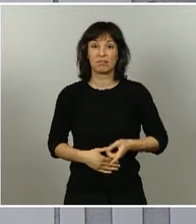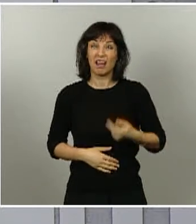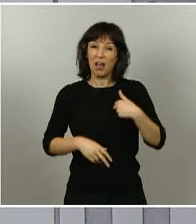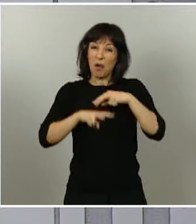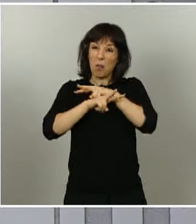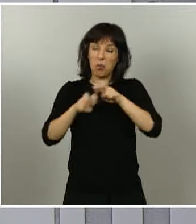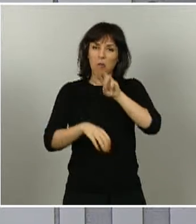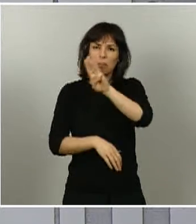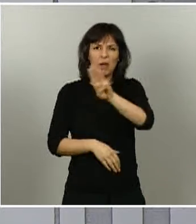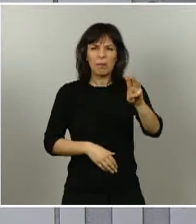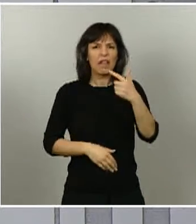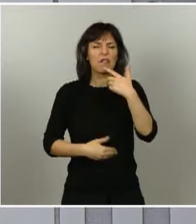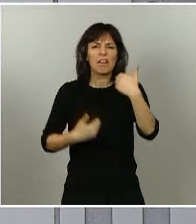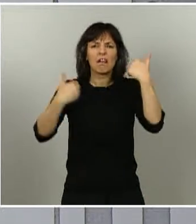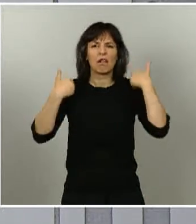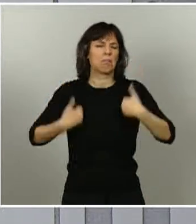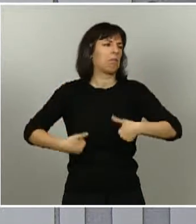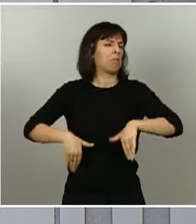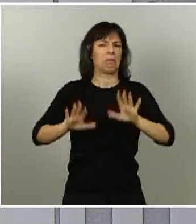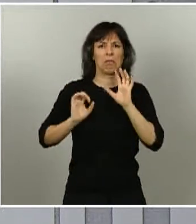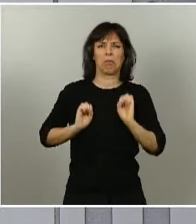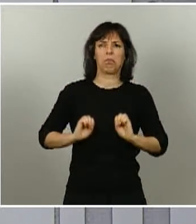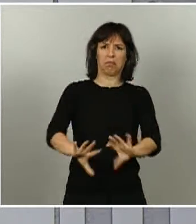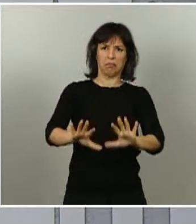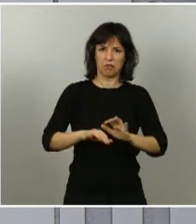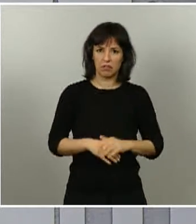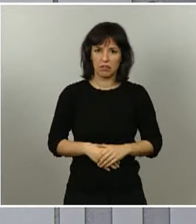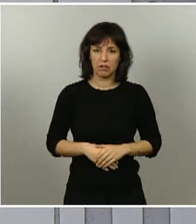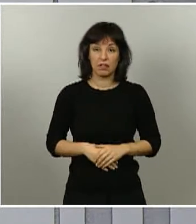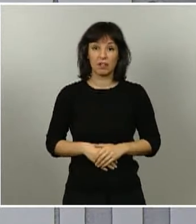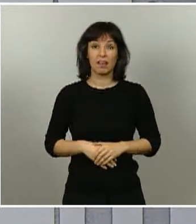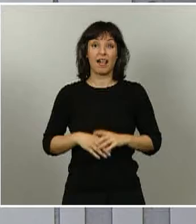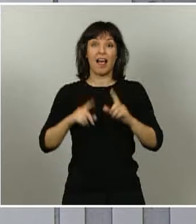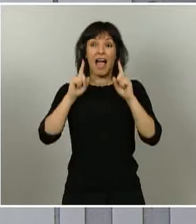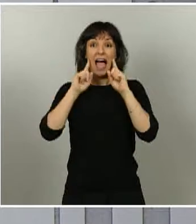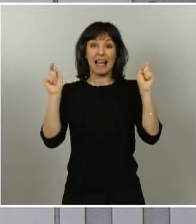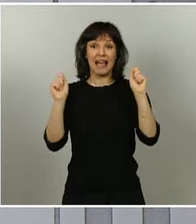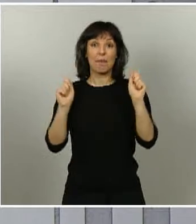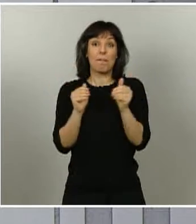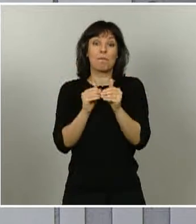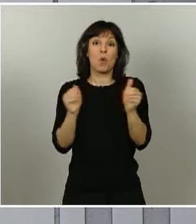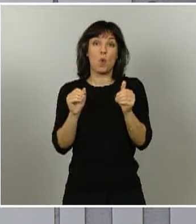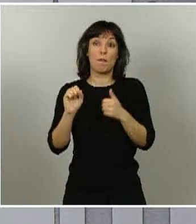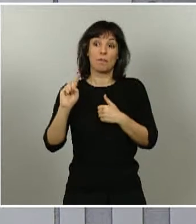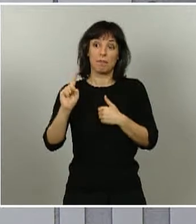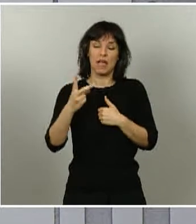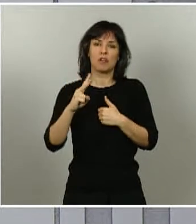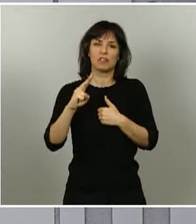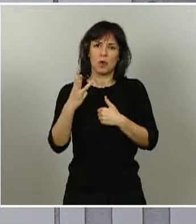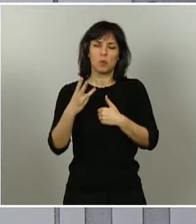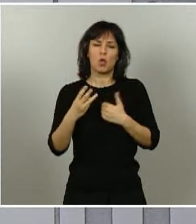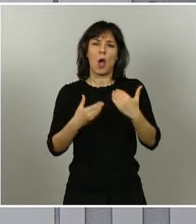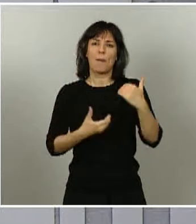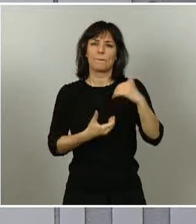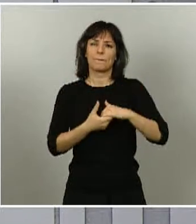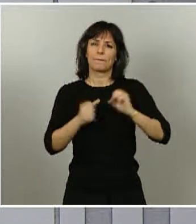esta responsabilidad, que aprobó los primeros estados de alarma con sus dificultades y con sus críticas, pero que a partir de ahí ha